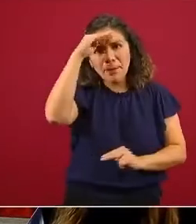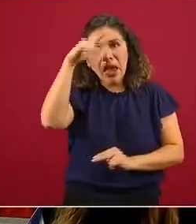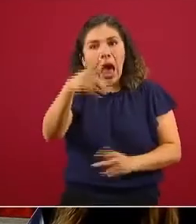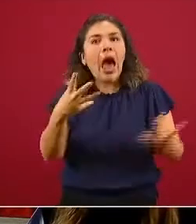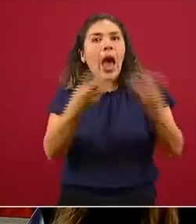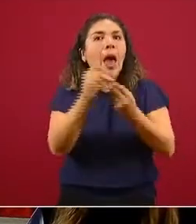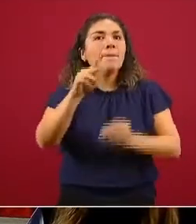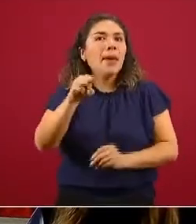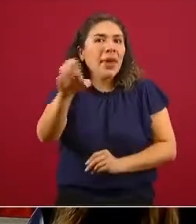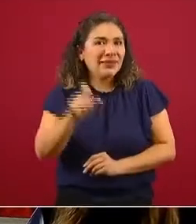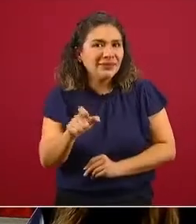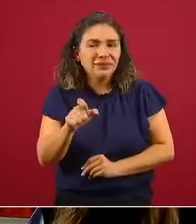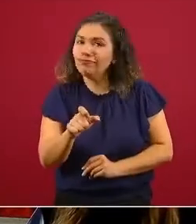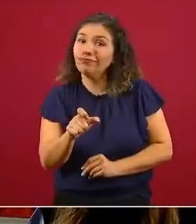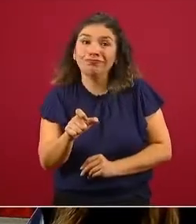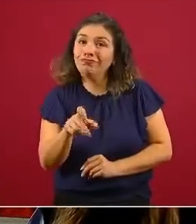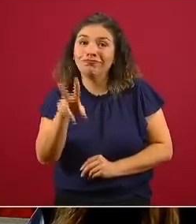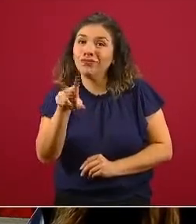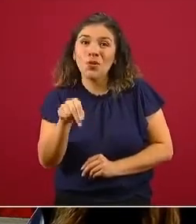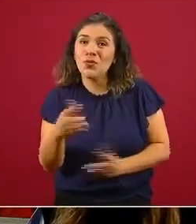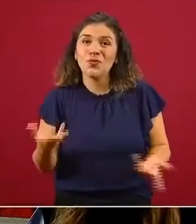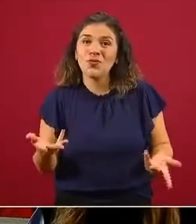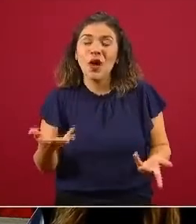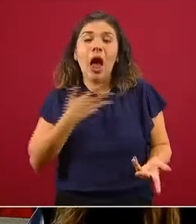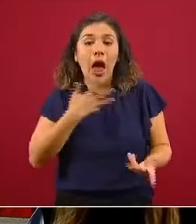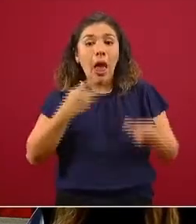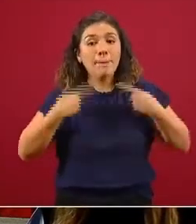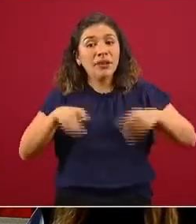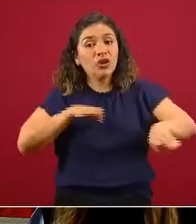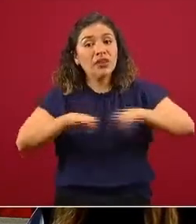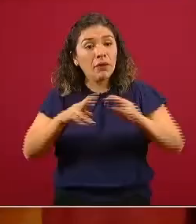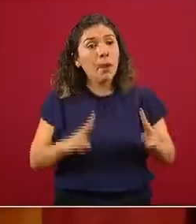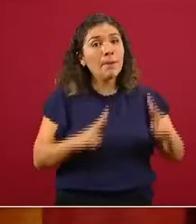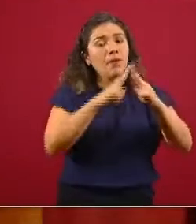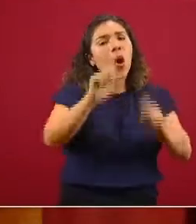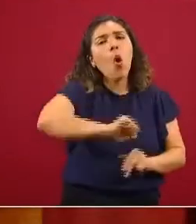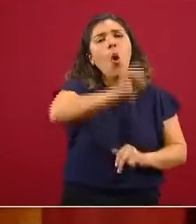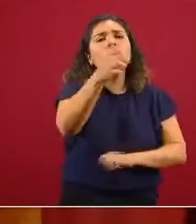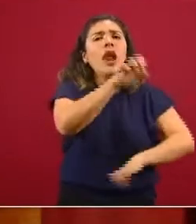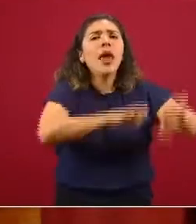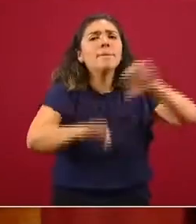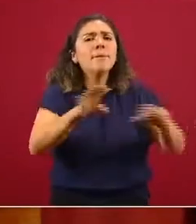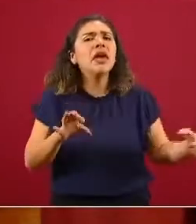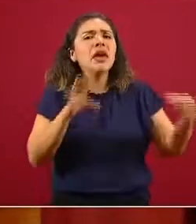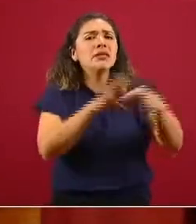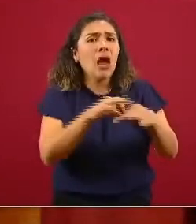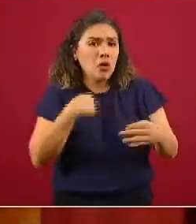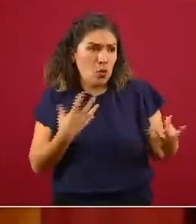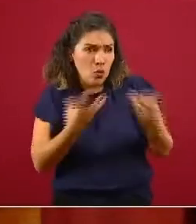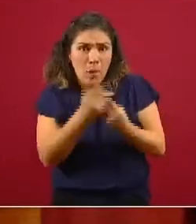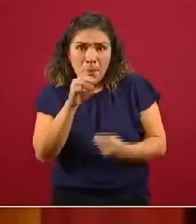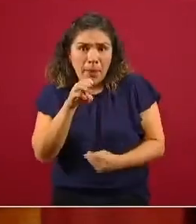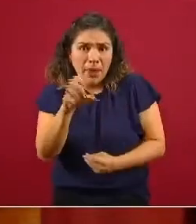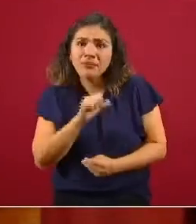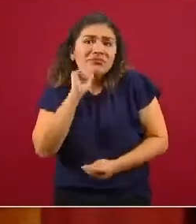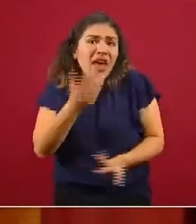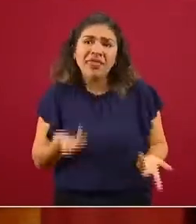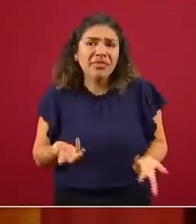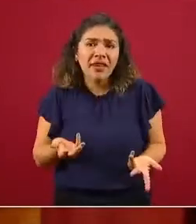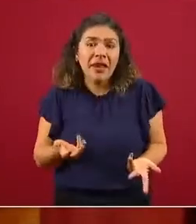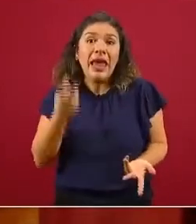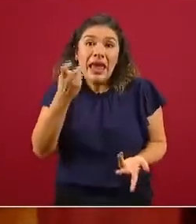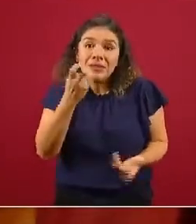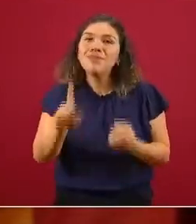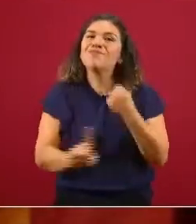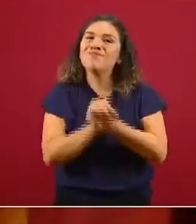en Pemex, ¿verdad? Pues no. Hay trabajadores de plataforma que son de compañías y no corresponde a Pemex. Entonces ese es